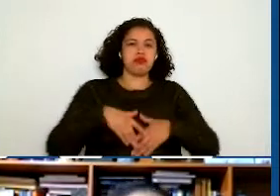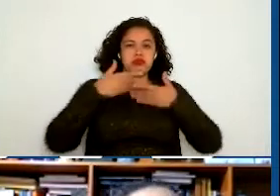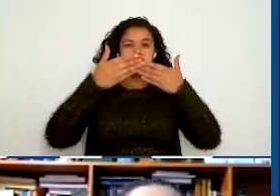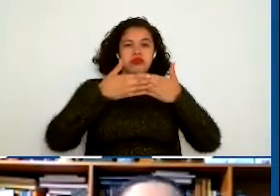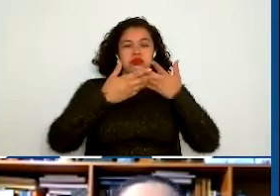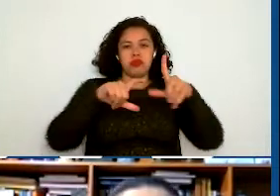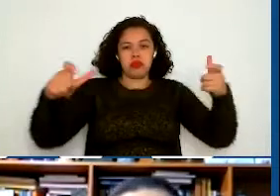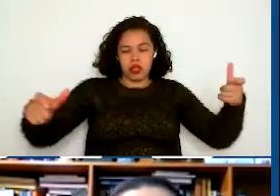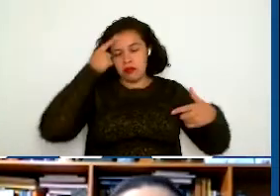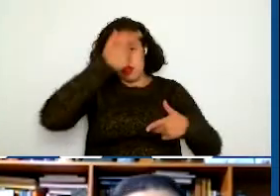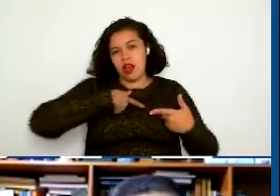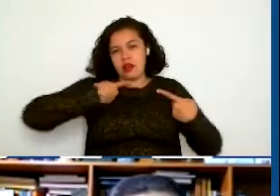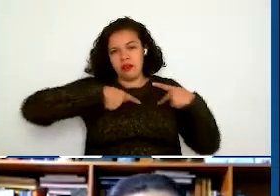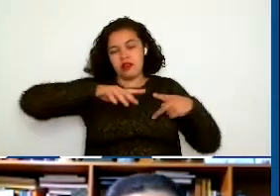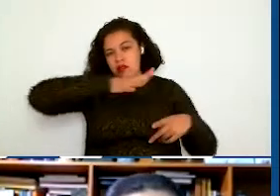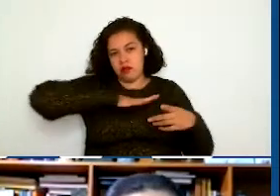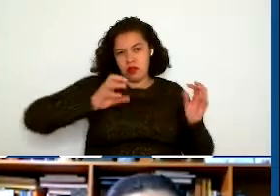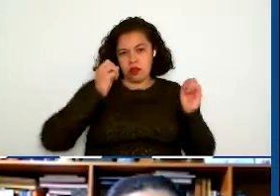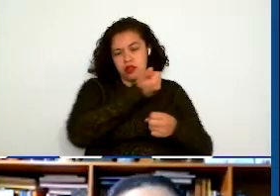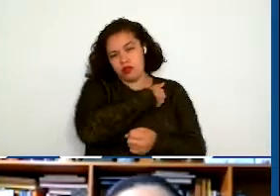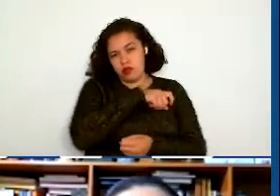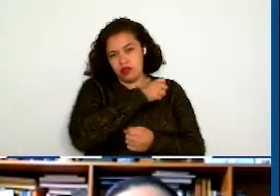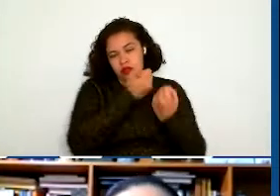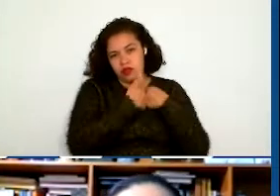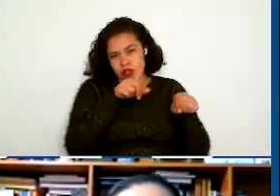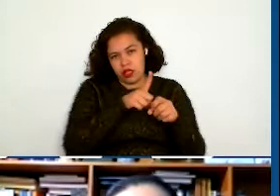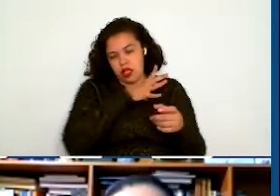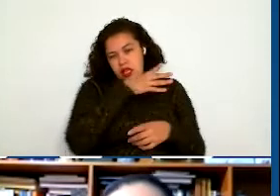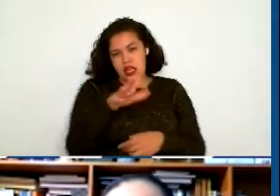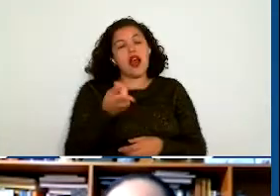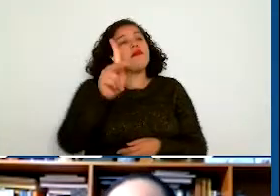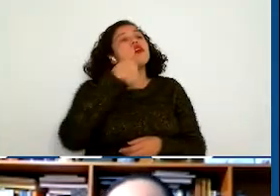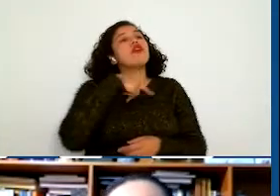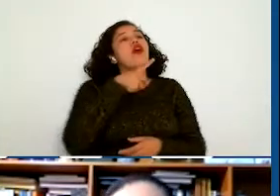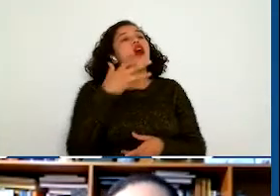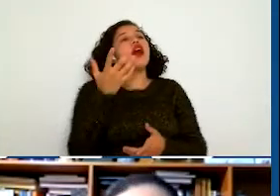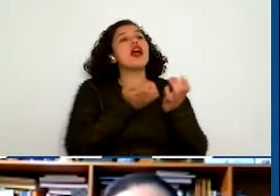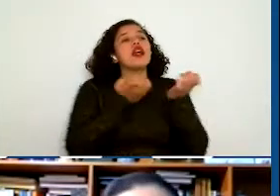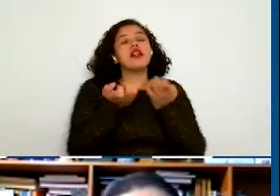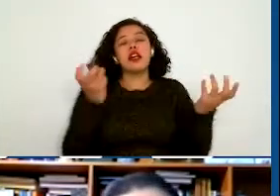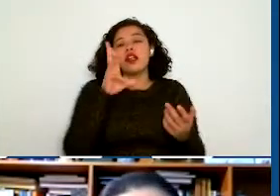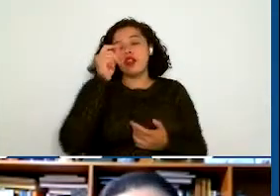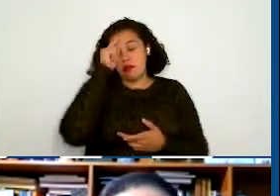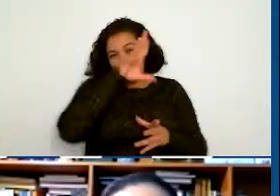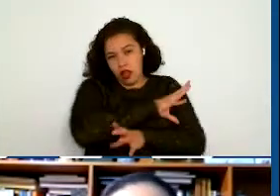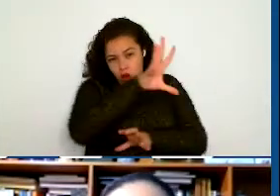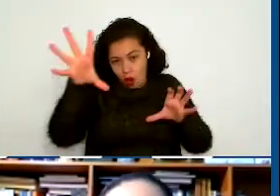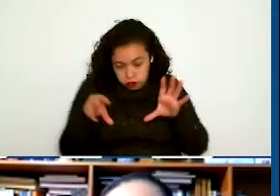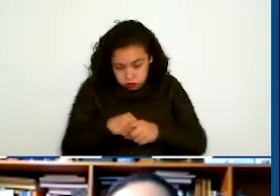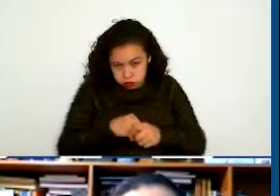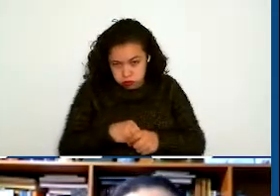la sociedad en general. Y si yo no hago estos ejercicios integrales